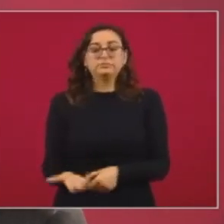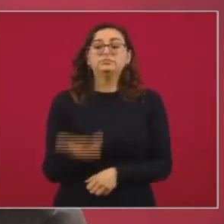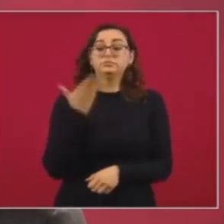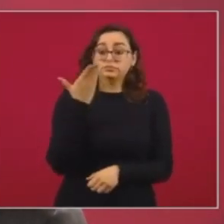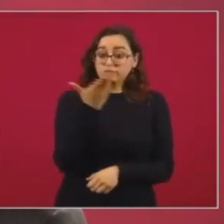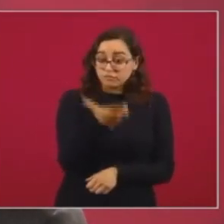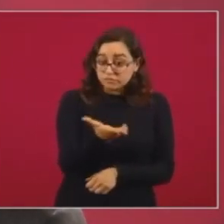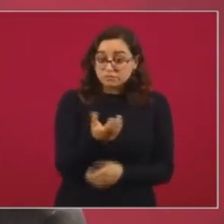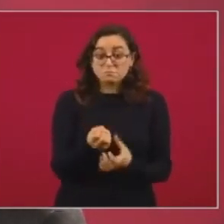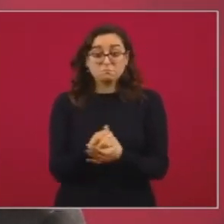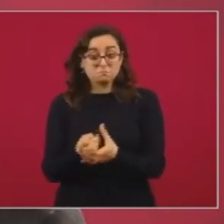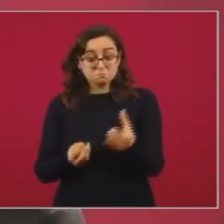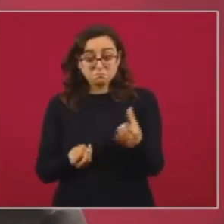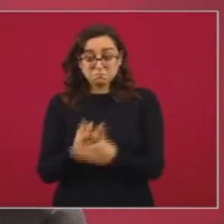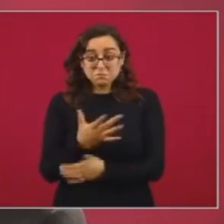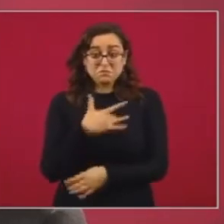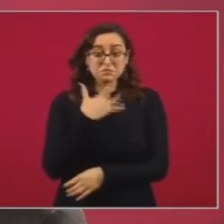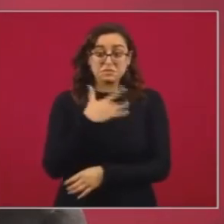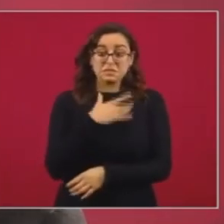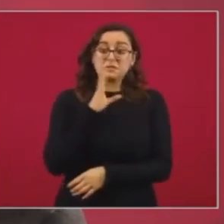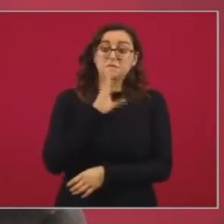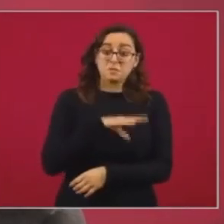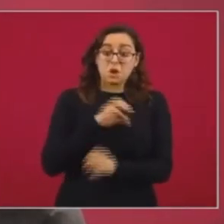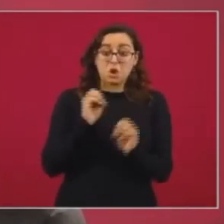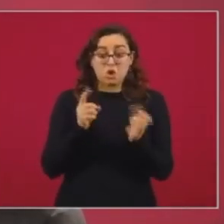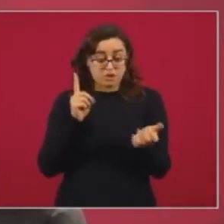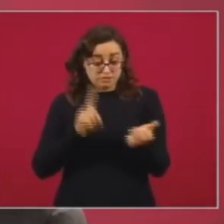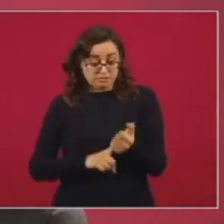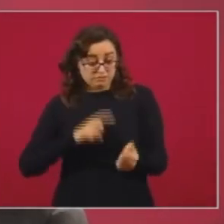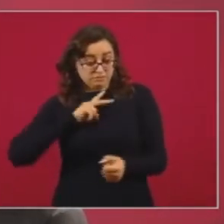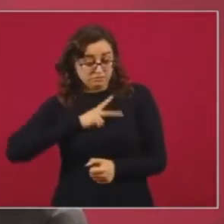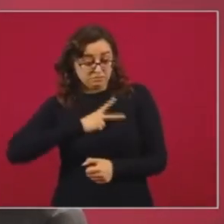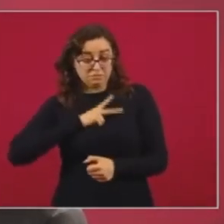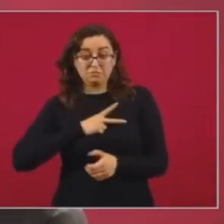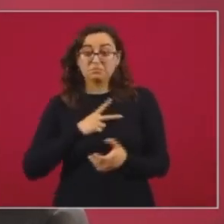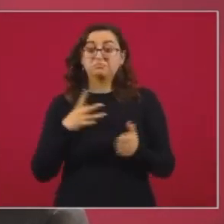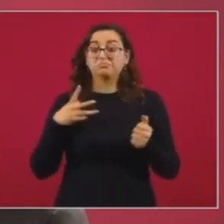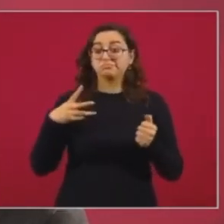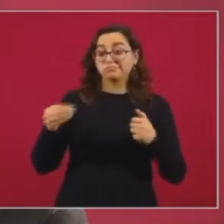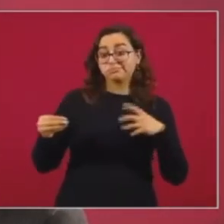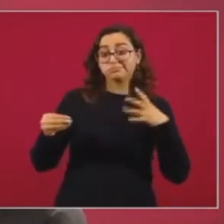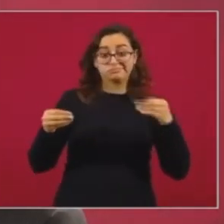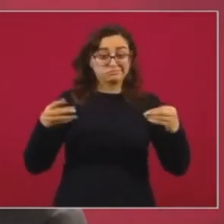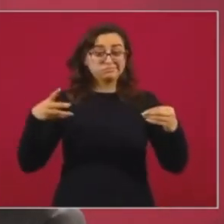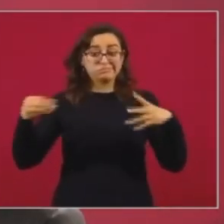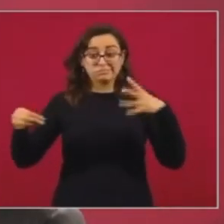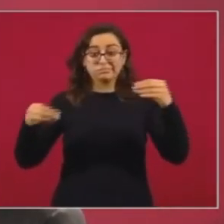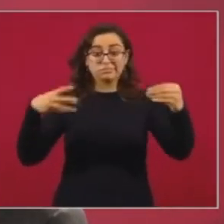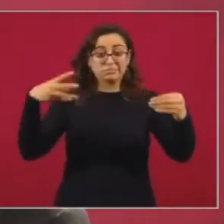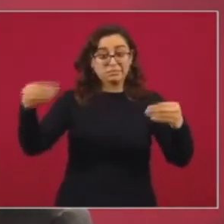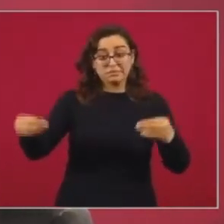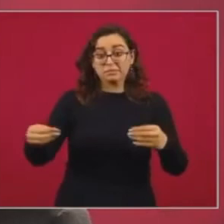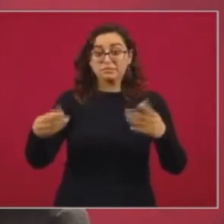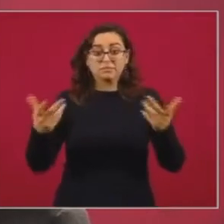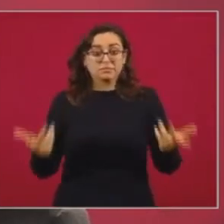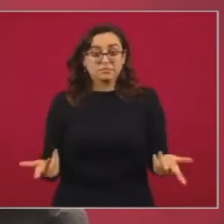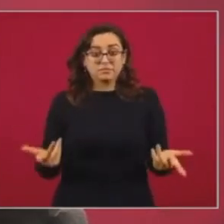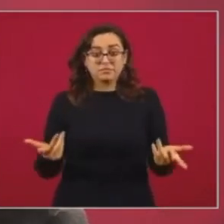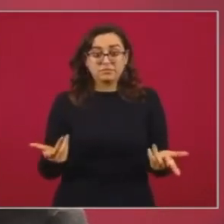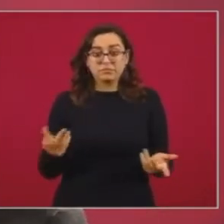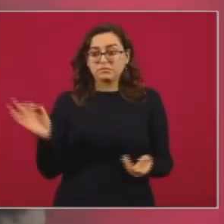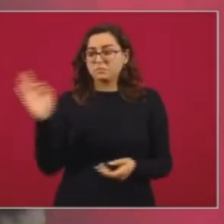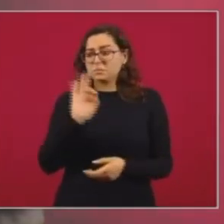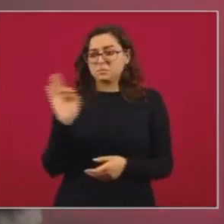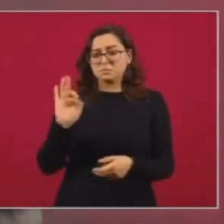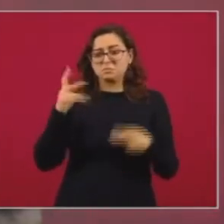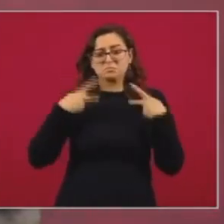sale y usted tiene síntomas, o usted tiene el virus SARS-CoV-2, usted se lo va a transmitir a alguien más. Ese alguien más podría ser una persona